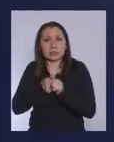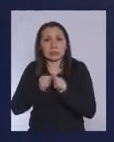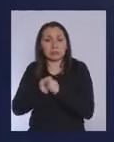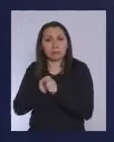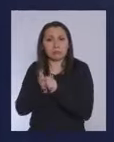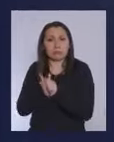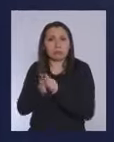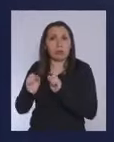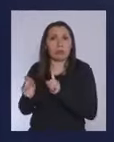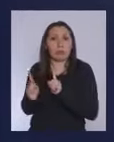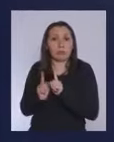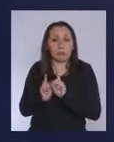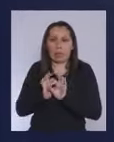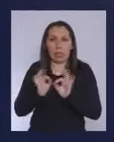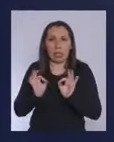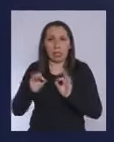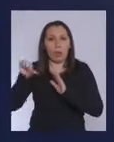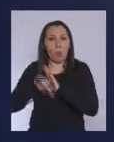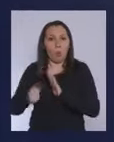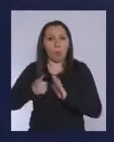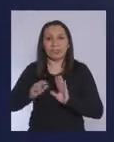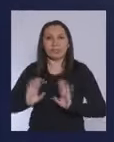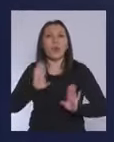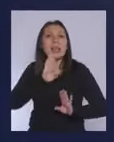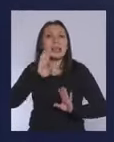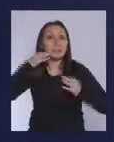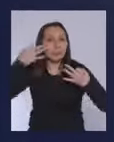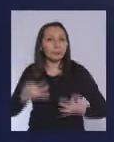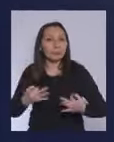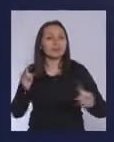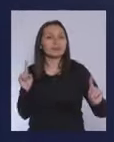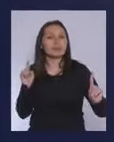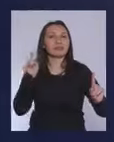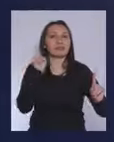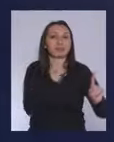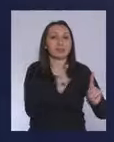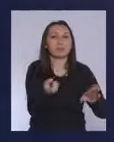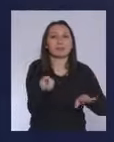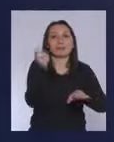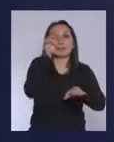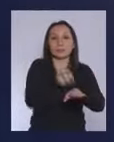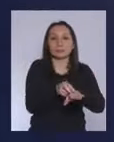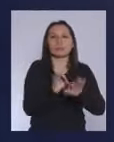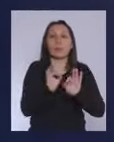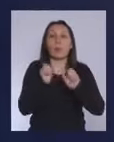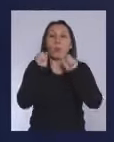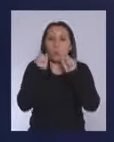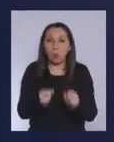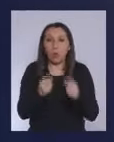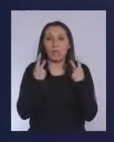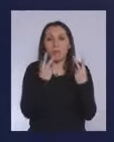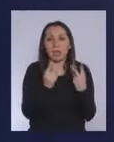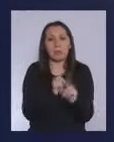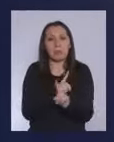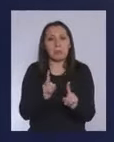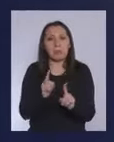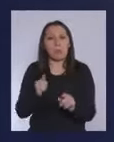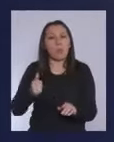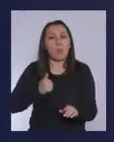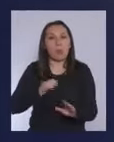una persona que por otro motivo debiera estar haciendo una cuarentena por lo tanto nos da la seguridad que es una persona que en ese momento no debiera estar